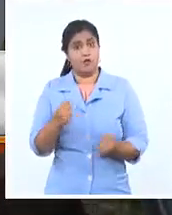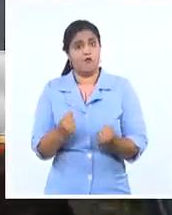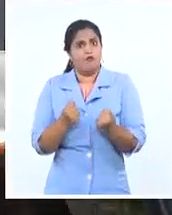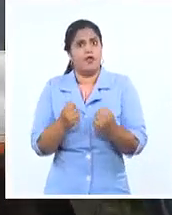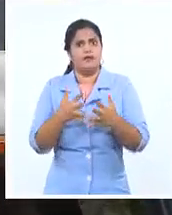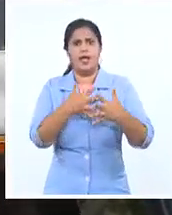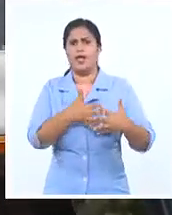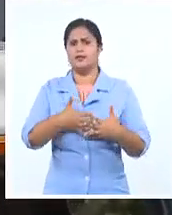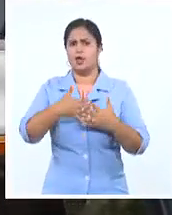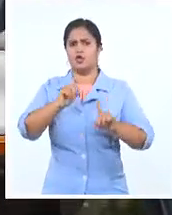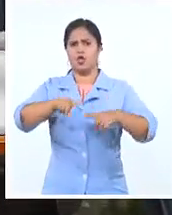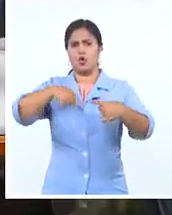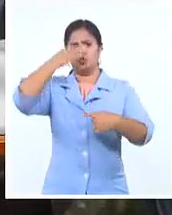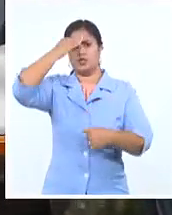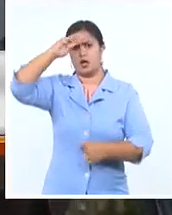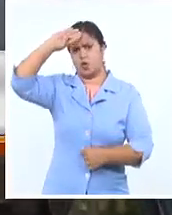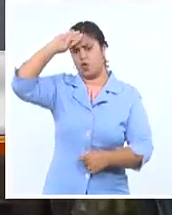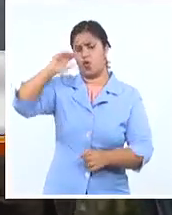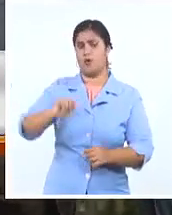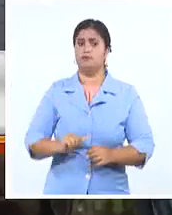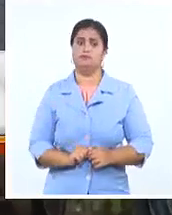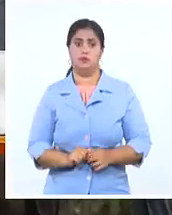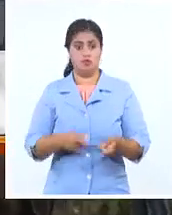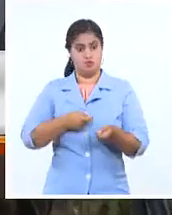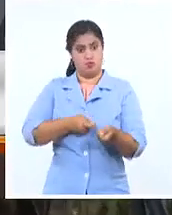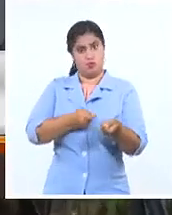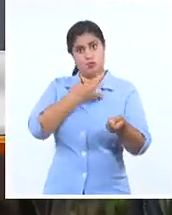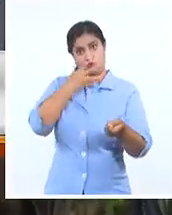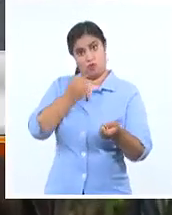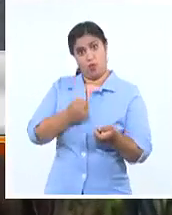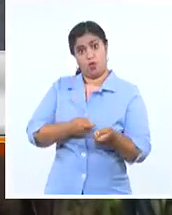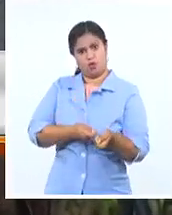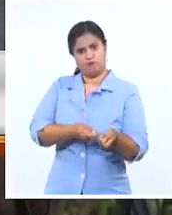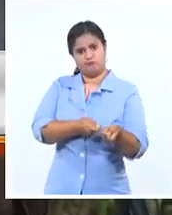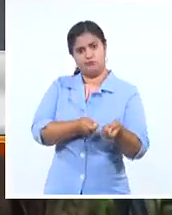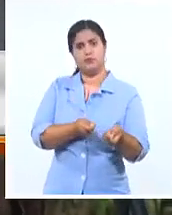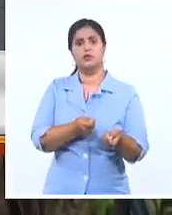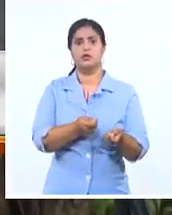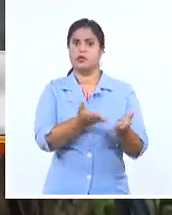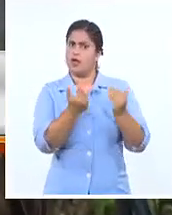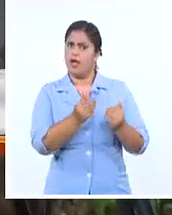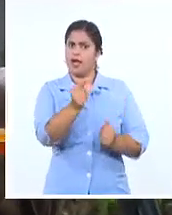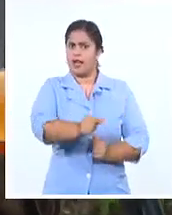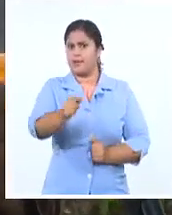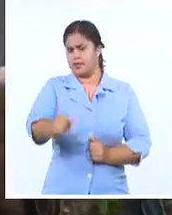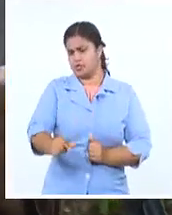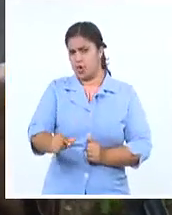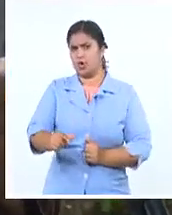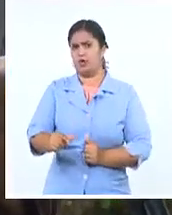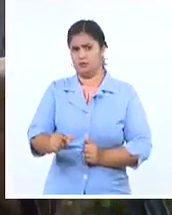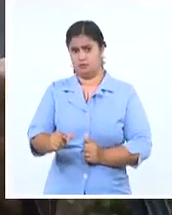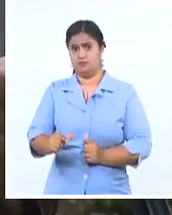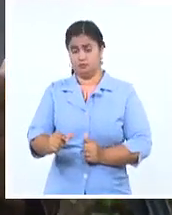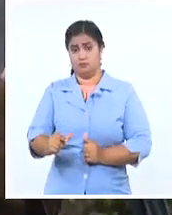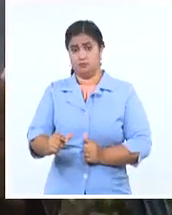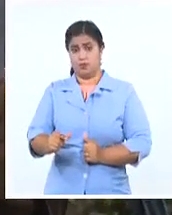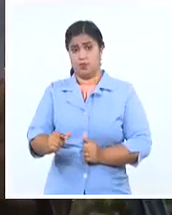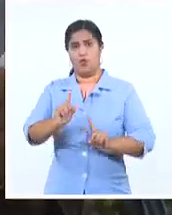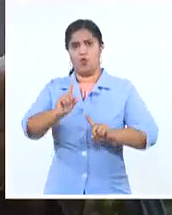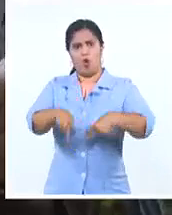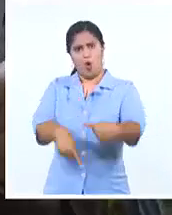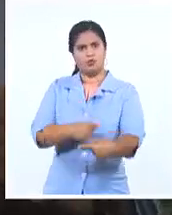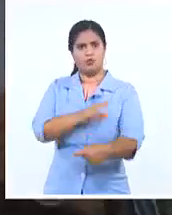revolución, obtenemos la posición intransigente y de rechazo contra las más recientes maniobras orquestadas